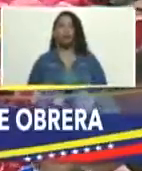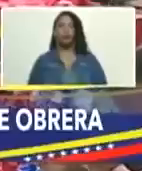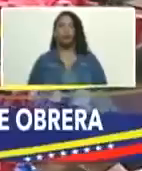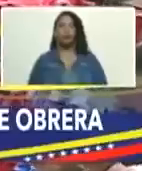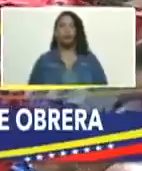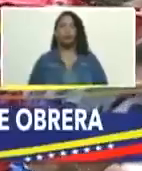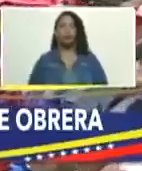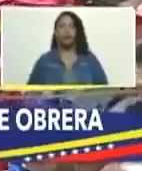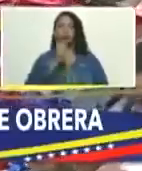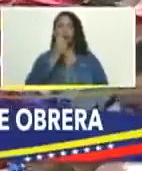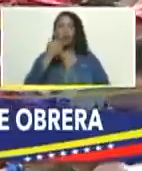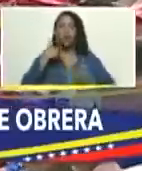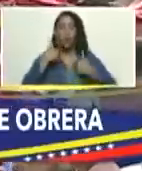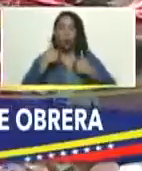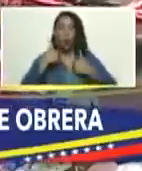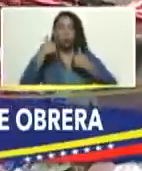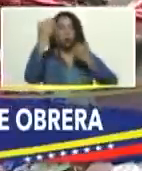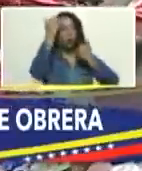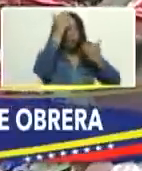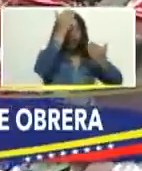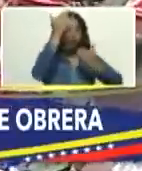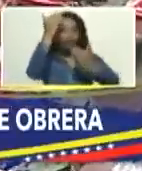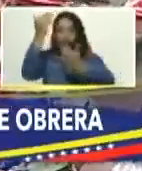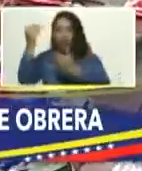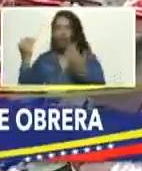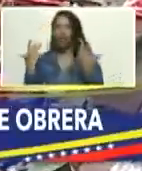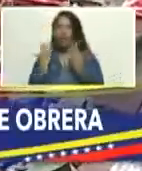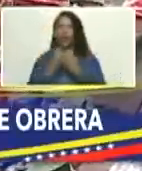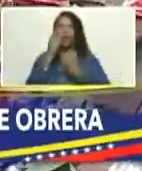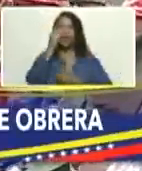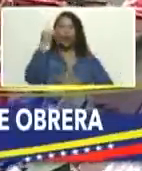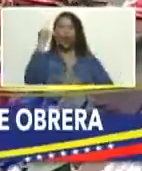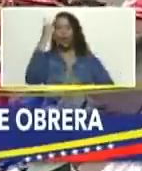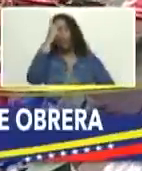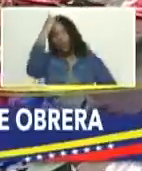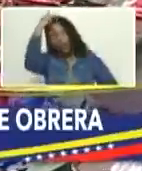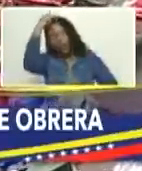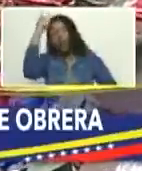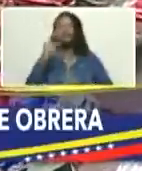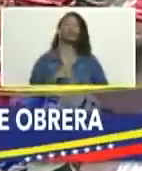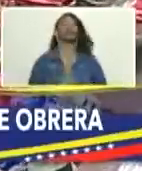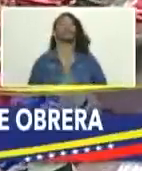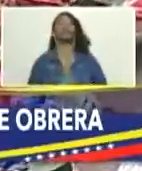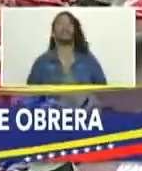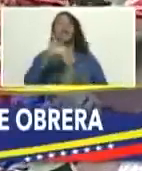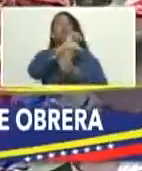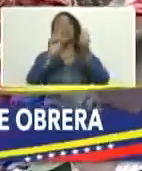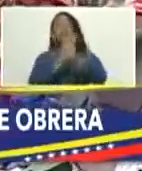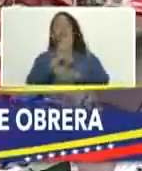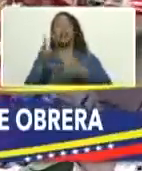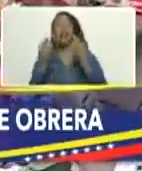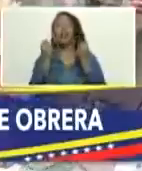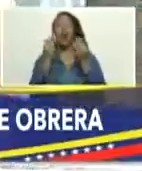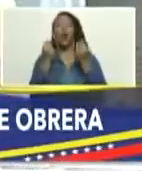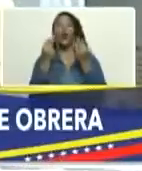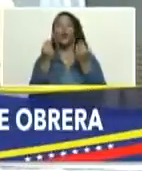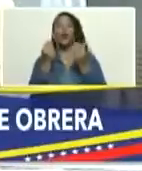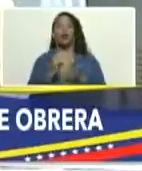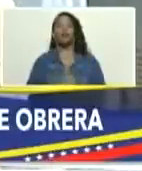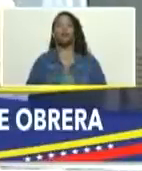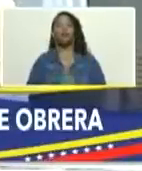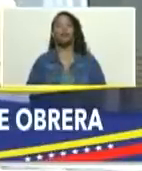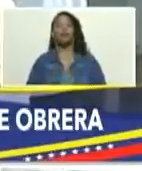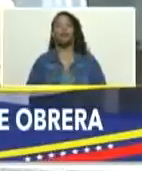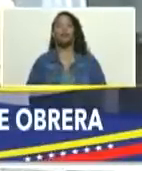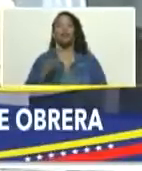Bueno, mis saludos, compañeros y compañeras, Tarek El Aissami, vicepresidente de Economía,